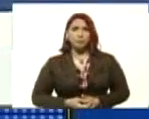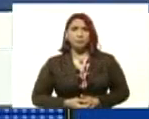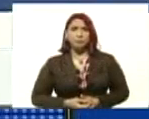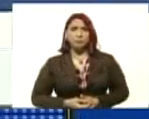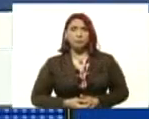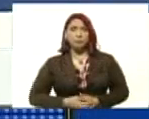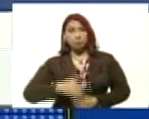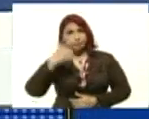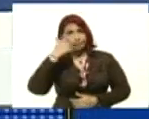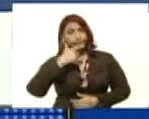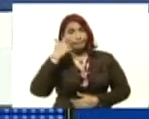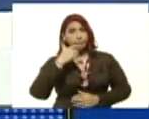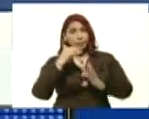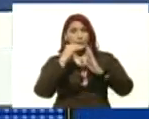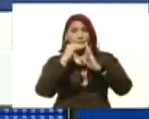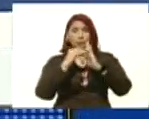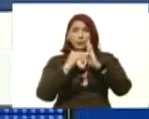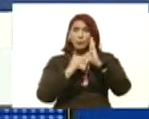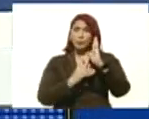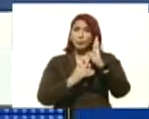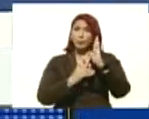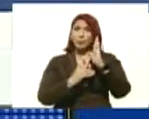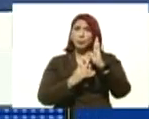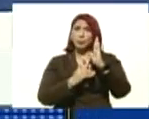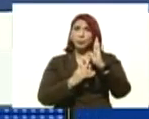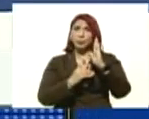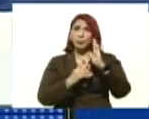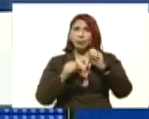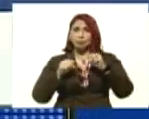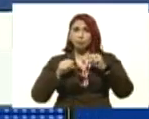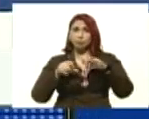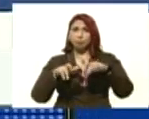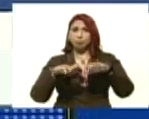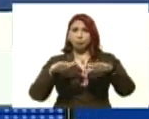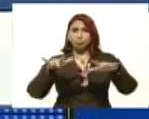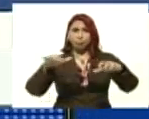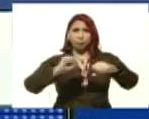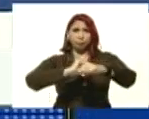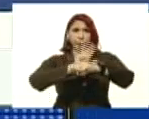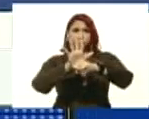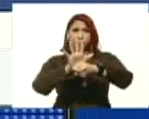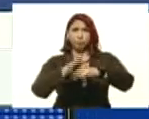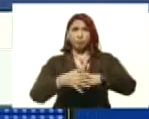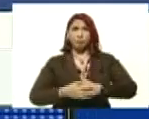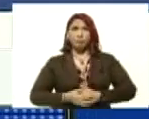seriamente para bajar la incidencia del coronavirus.